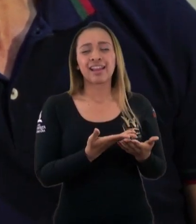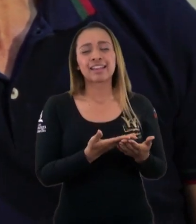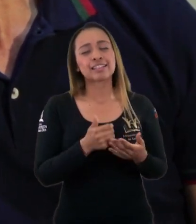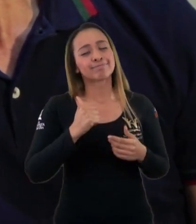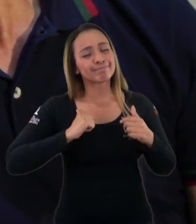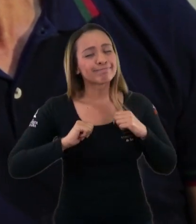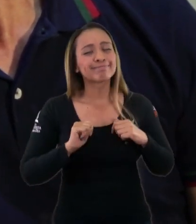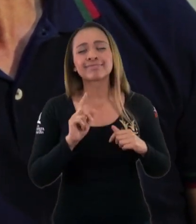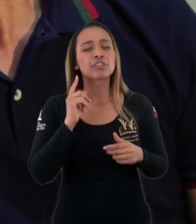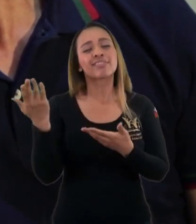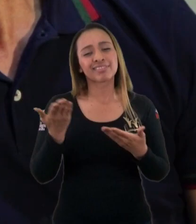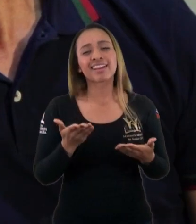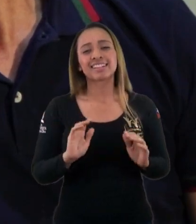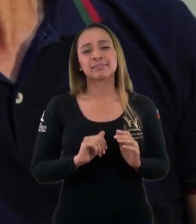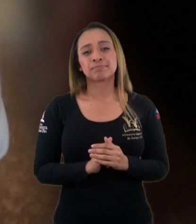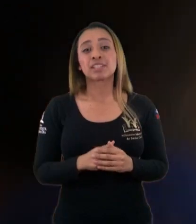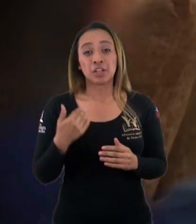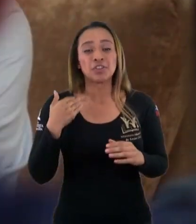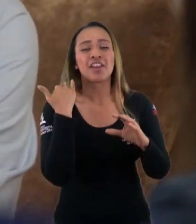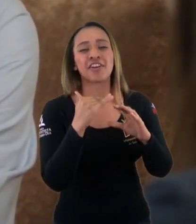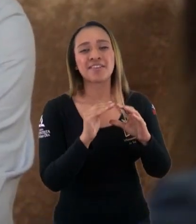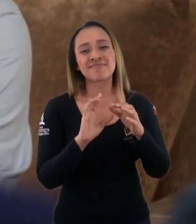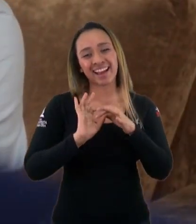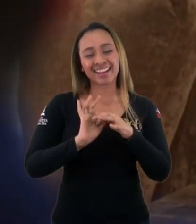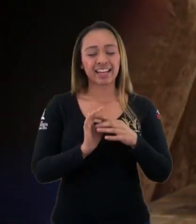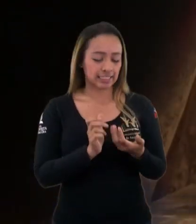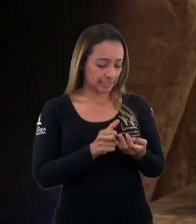que no esté aquí con nosotros hoy, ¿verdad? Claro que sí, se lo mandaré.